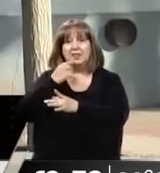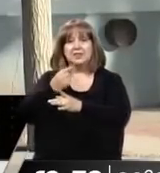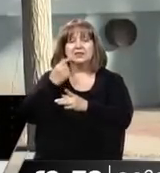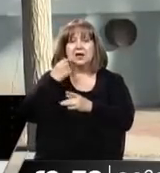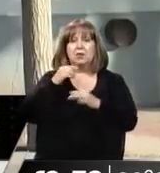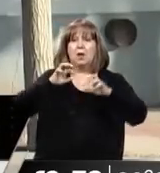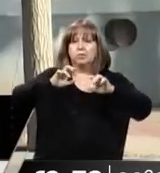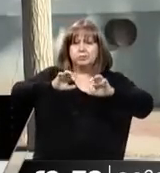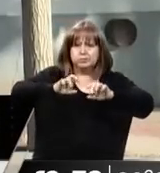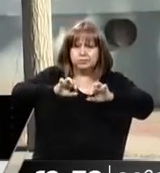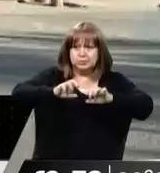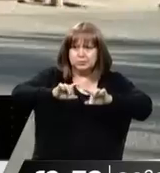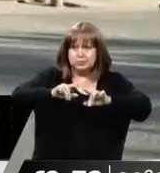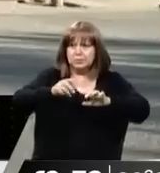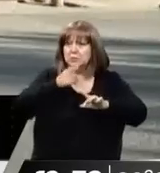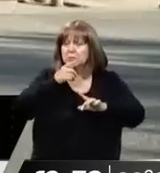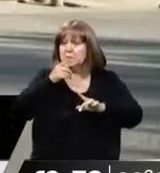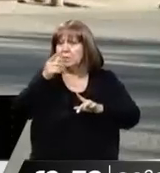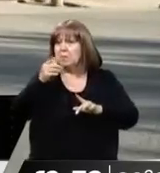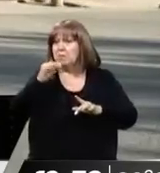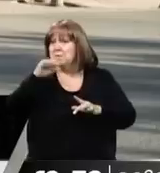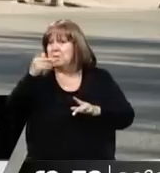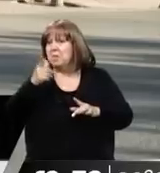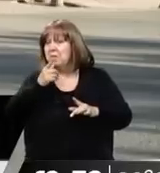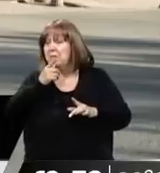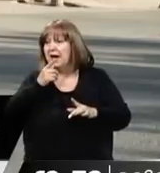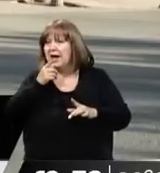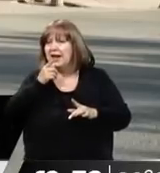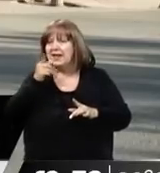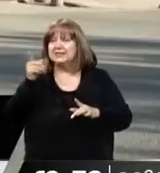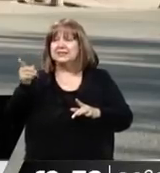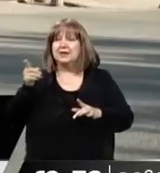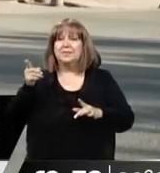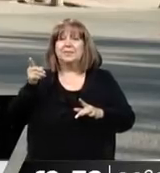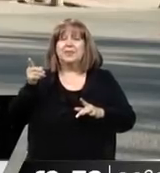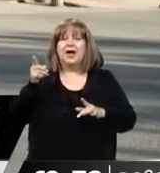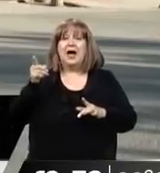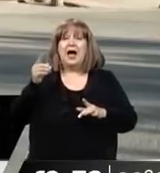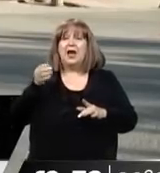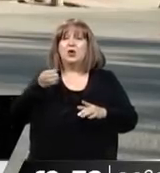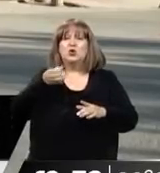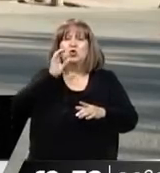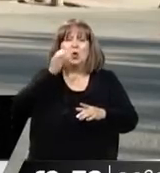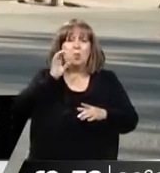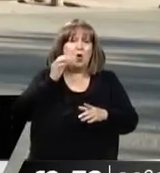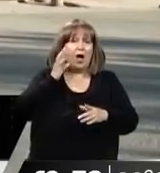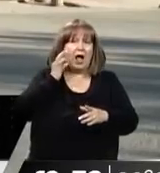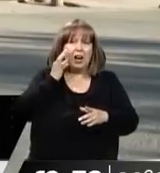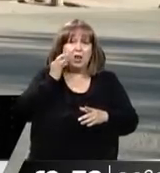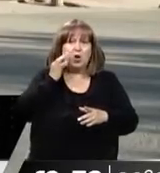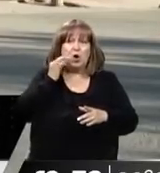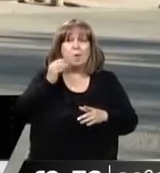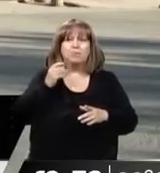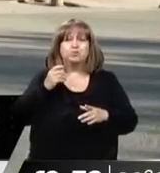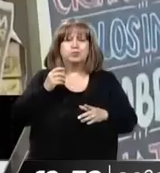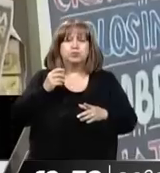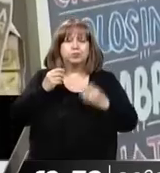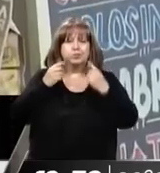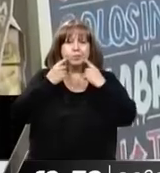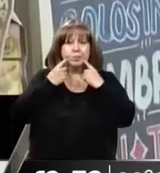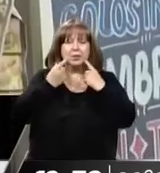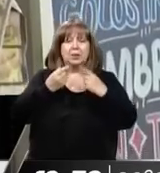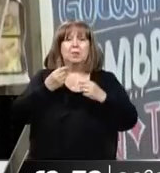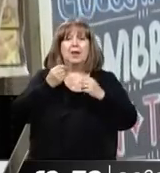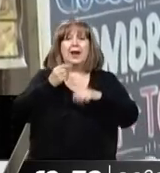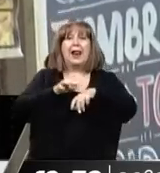Calderón es que tenía una ingesta de ácido cójico que es un tópico para la piel y aún así siendo que es un tópico el